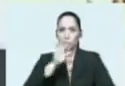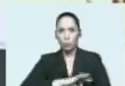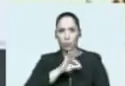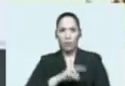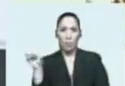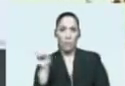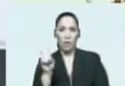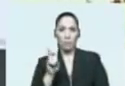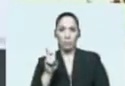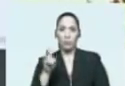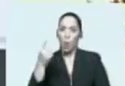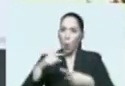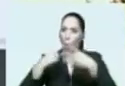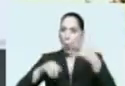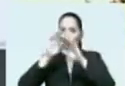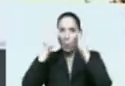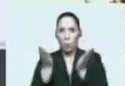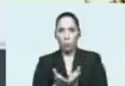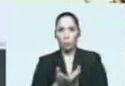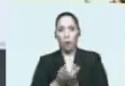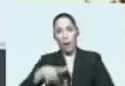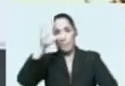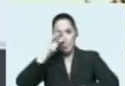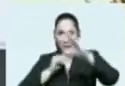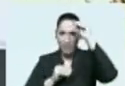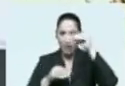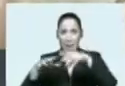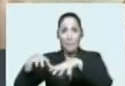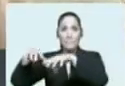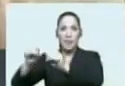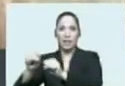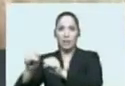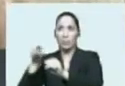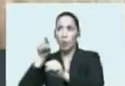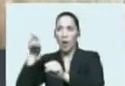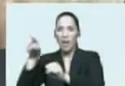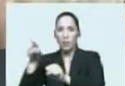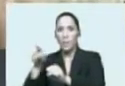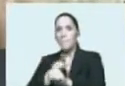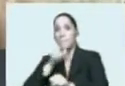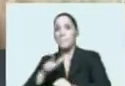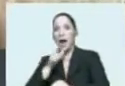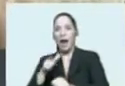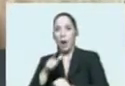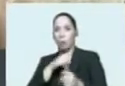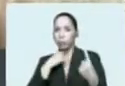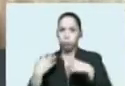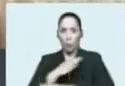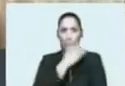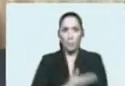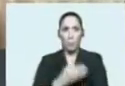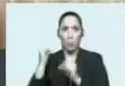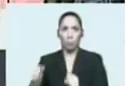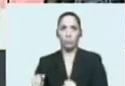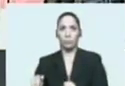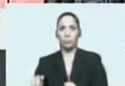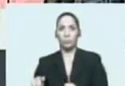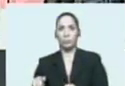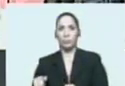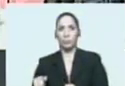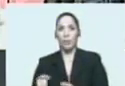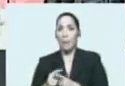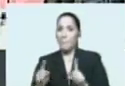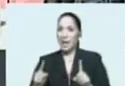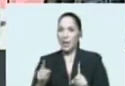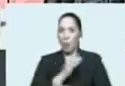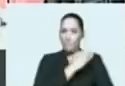venezuela y en el resto del mundo aprender que el imperialismo es un enemigo poderoso mortífero pero el que pero que el poder de las fuerzas